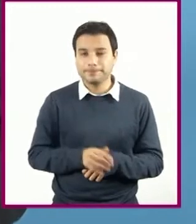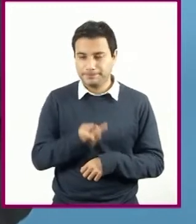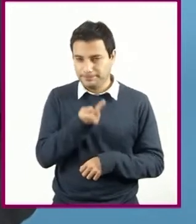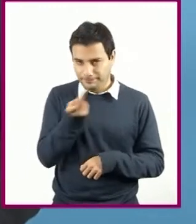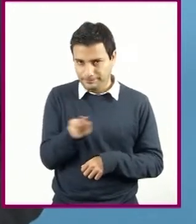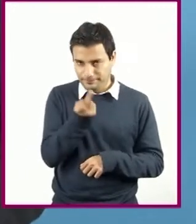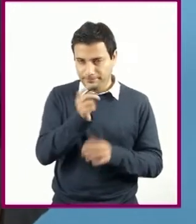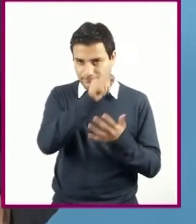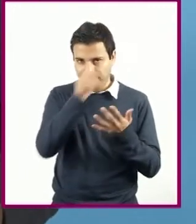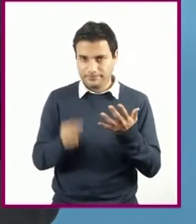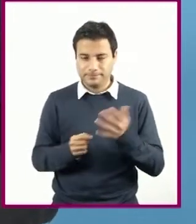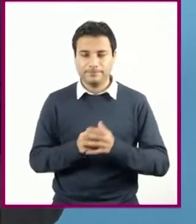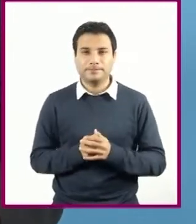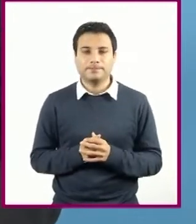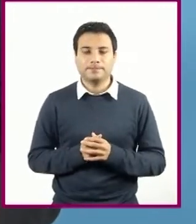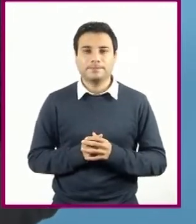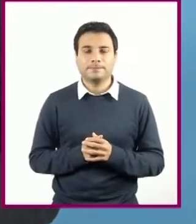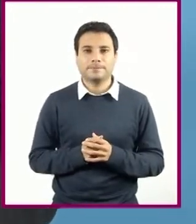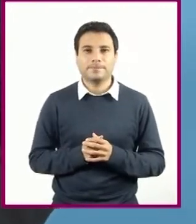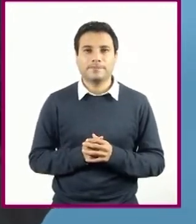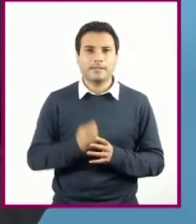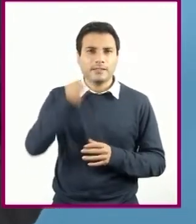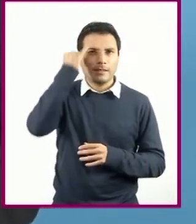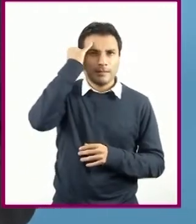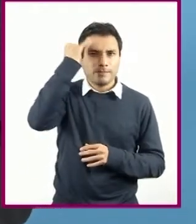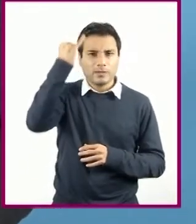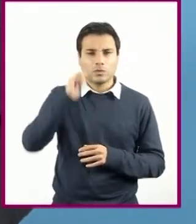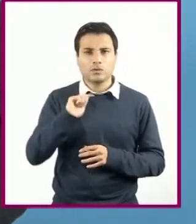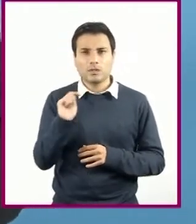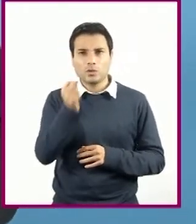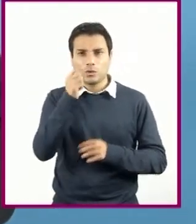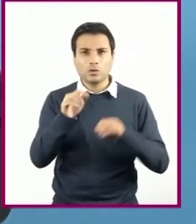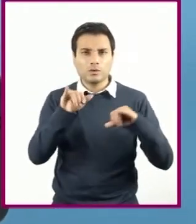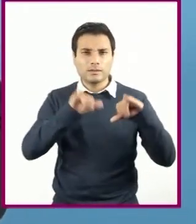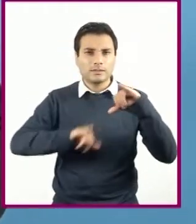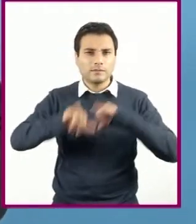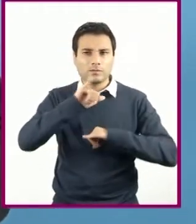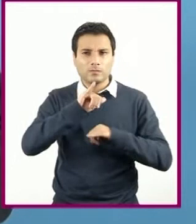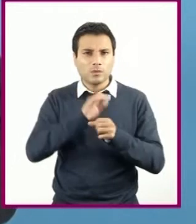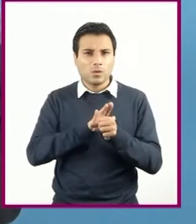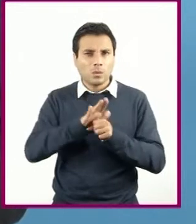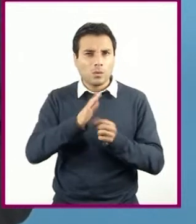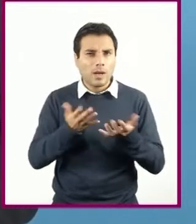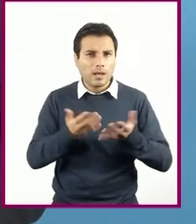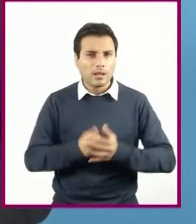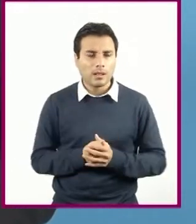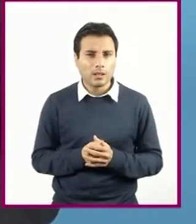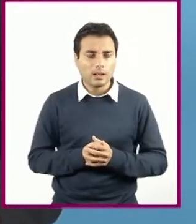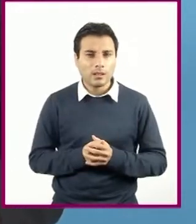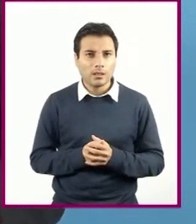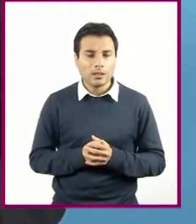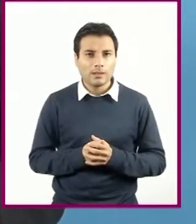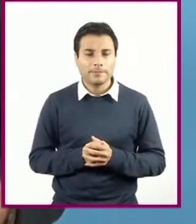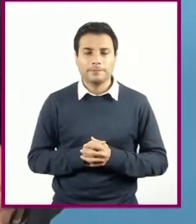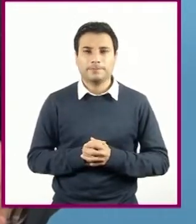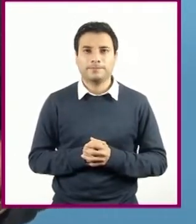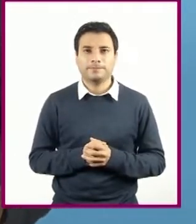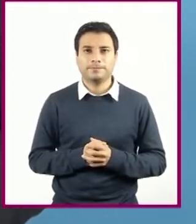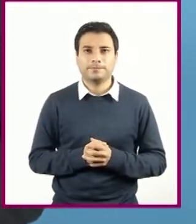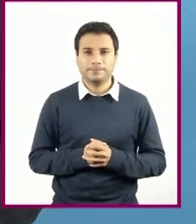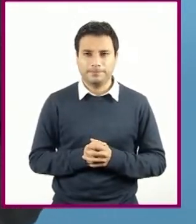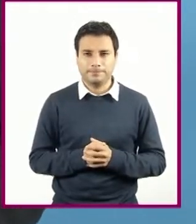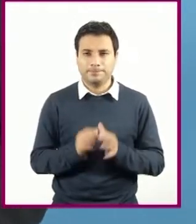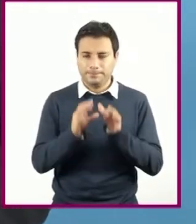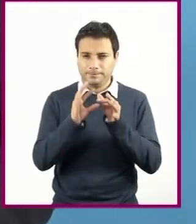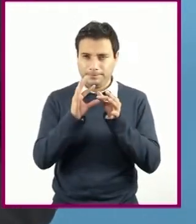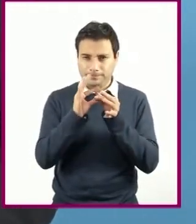cuestionamientos. ¿Qué inventos tecnológicos científicos vieron la luz en la segunda mitad del siglo XIX? Antes de entrar